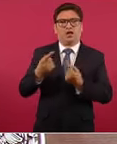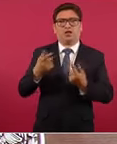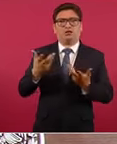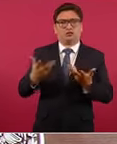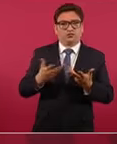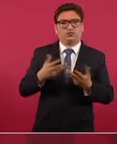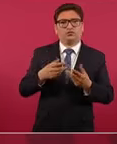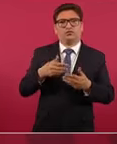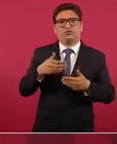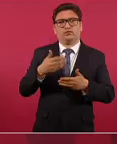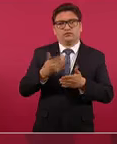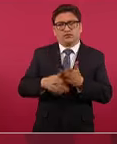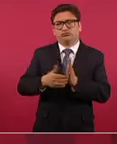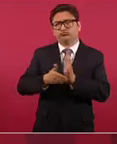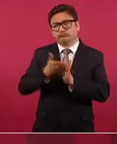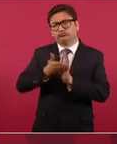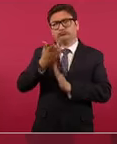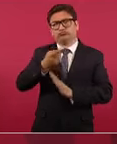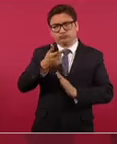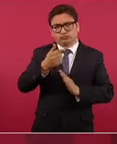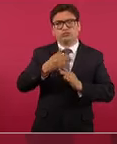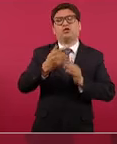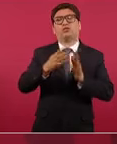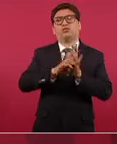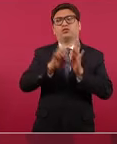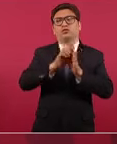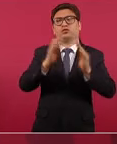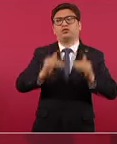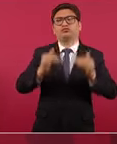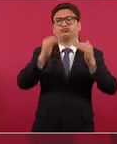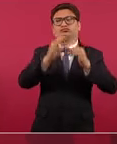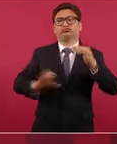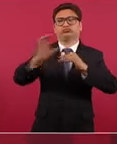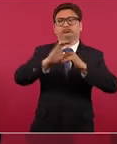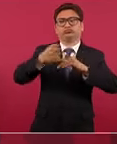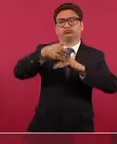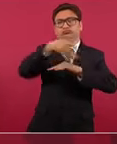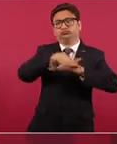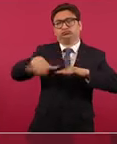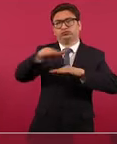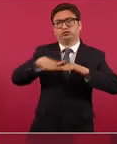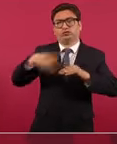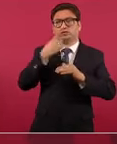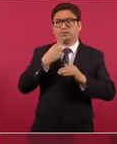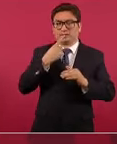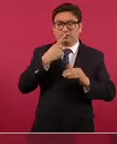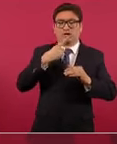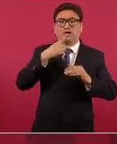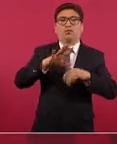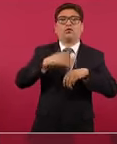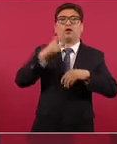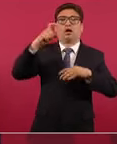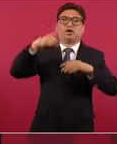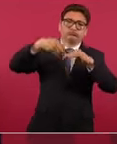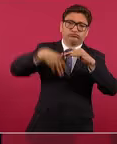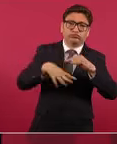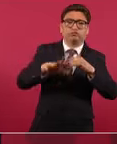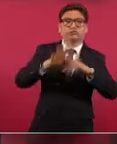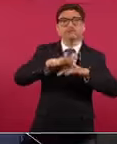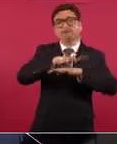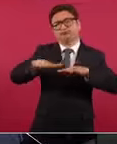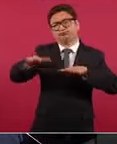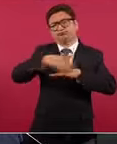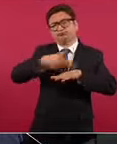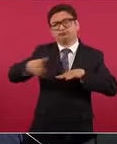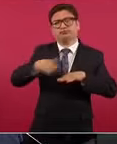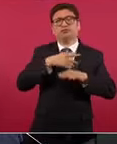mínimas de infraestructura e impermeabilizaciones y demás las partes donde se mete el agua pero el compromiso es el